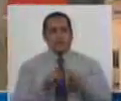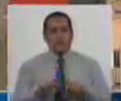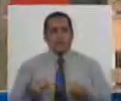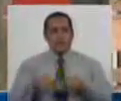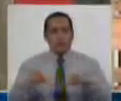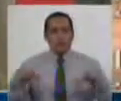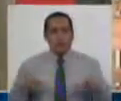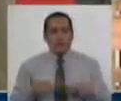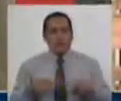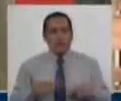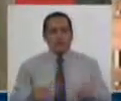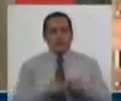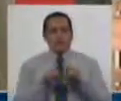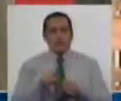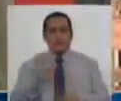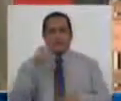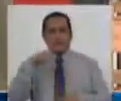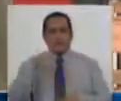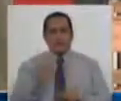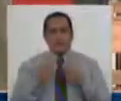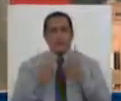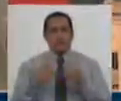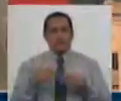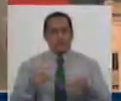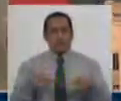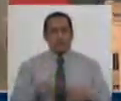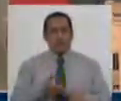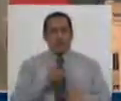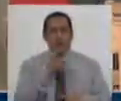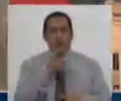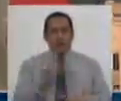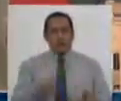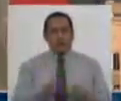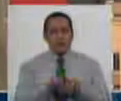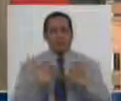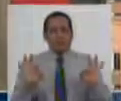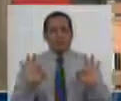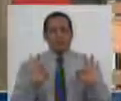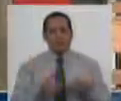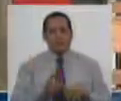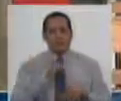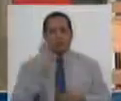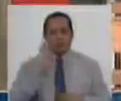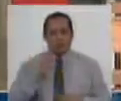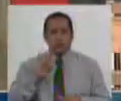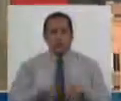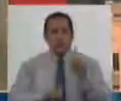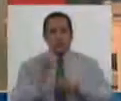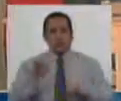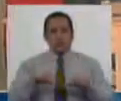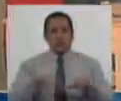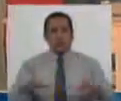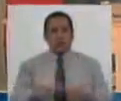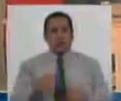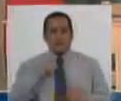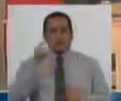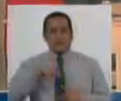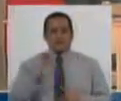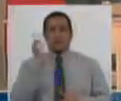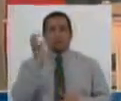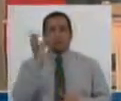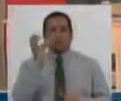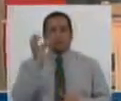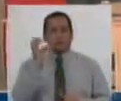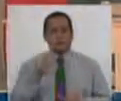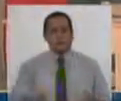zonas que todavía necesitan sistemas de agua potable, saneamiento. Hay otras áreas que necesitan